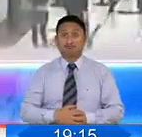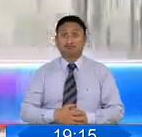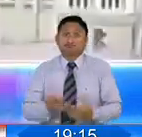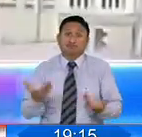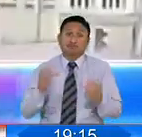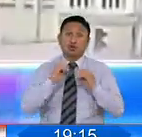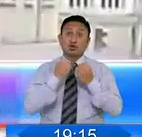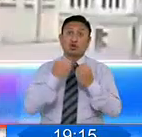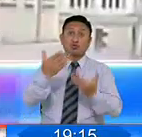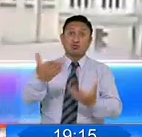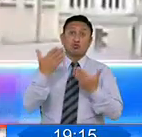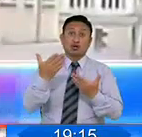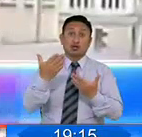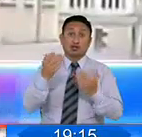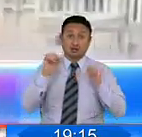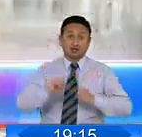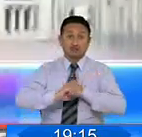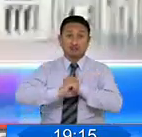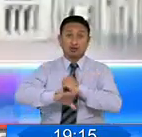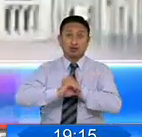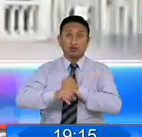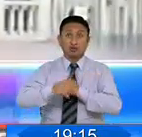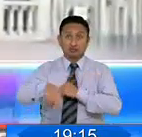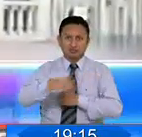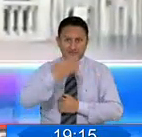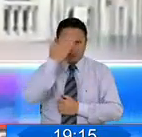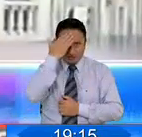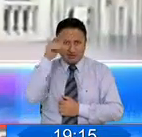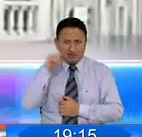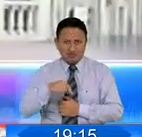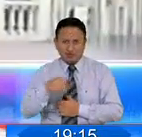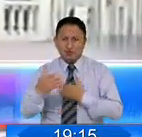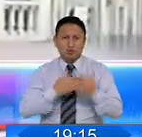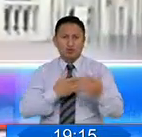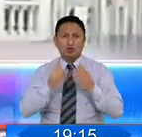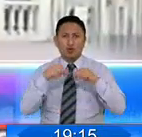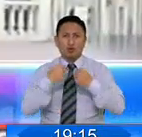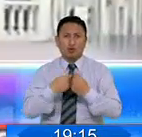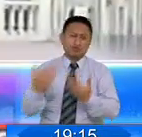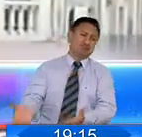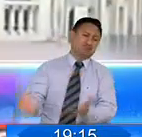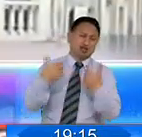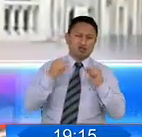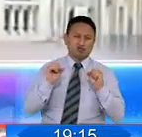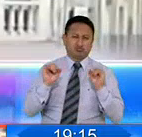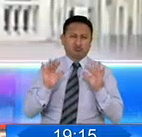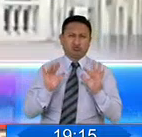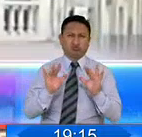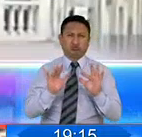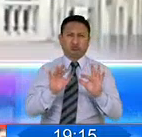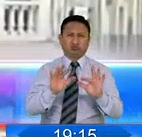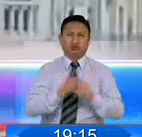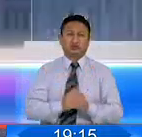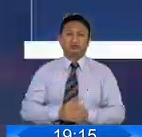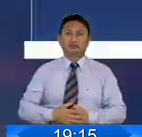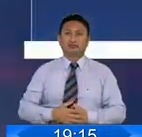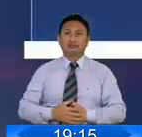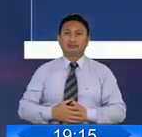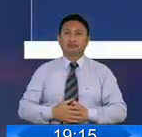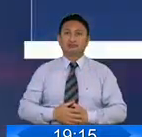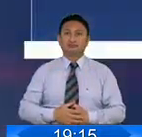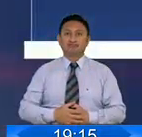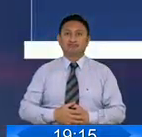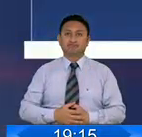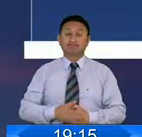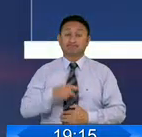organizaciones políticas que en campaña, pese a la pandemia, concentran a grupos considerables de personas. El problema es agudo. Cuando Ecuador registra